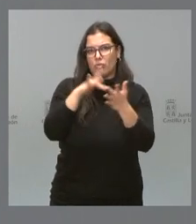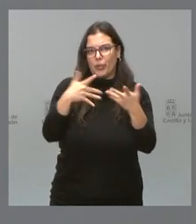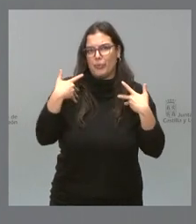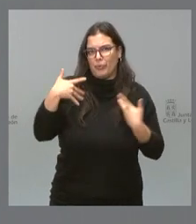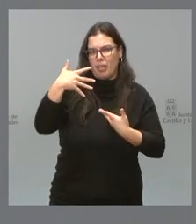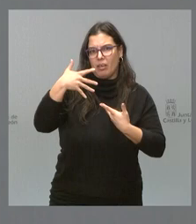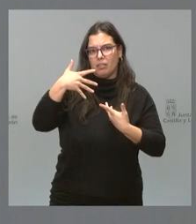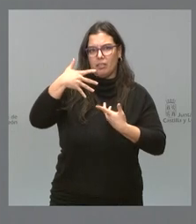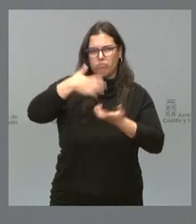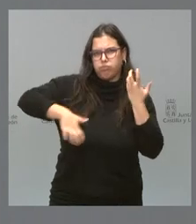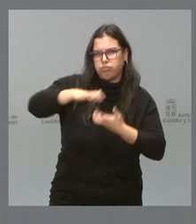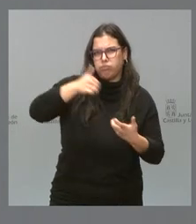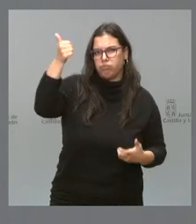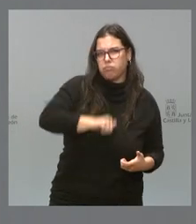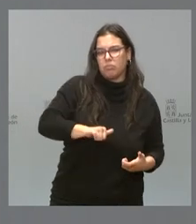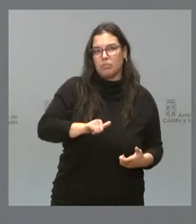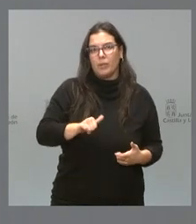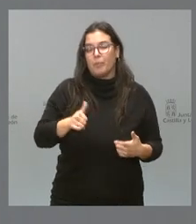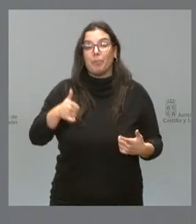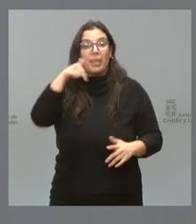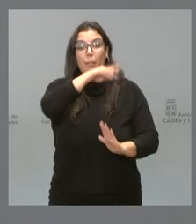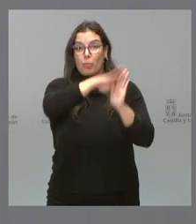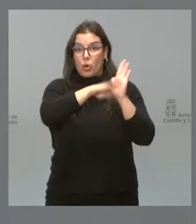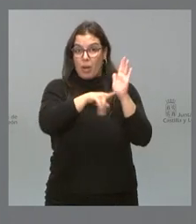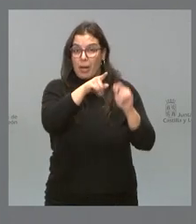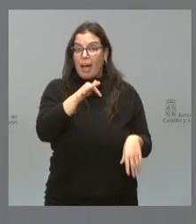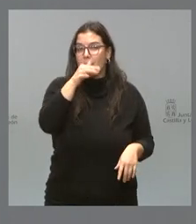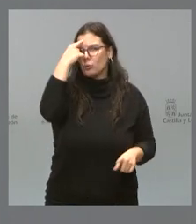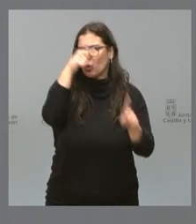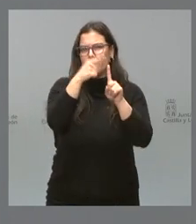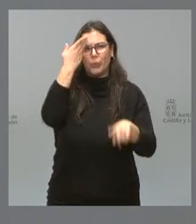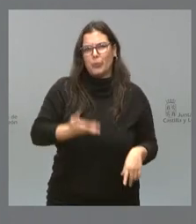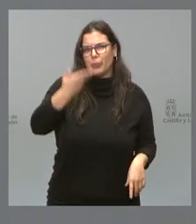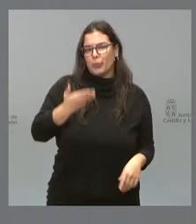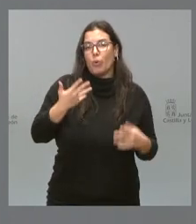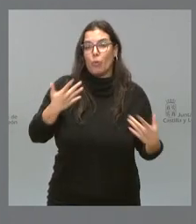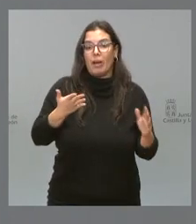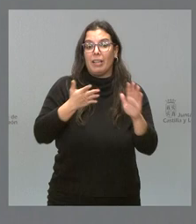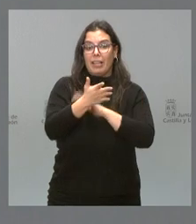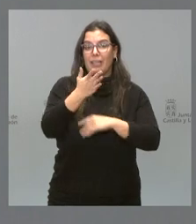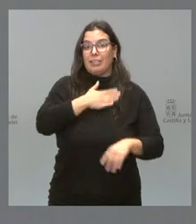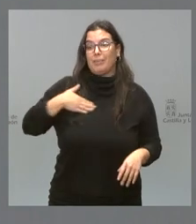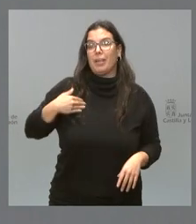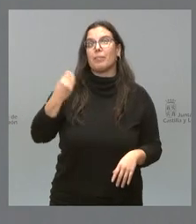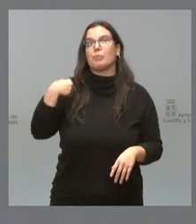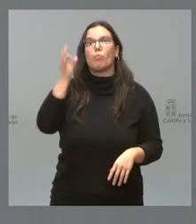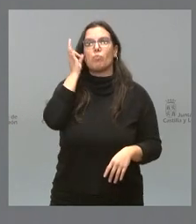o algún tipo de criterio de igualdad Este programa di que además tiene un objetivo básico que es superar el techo de cristal quizá aquí fuimos innovadores en relación